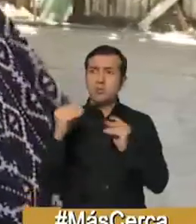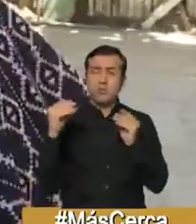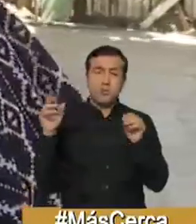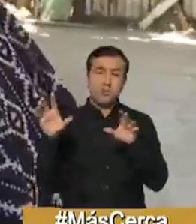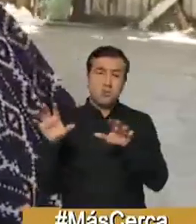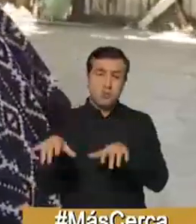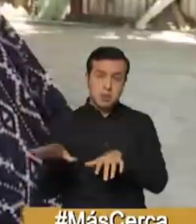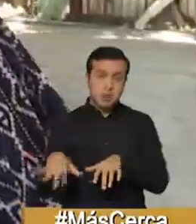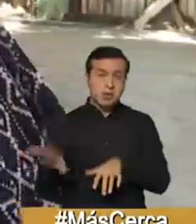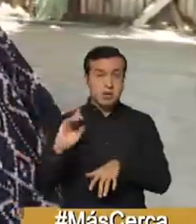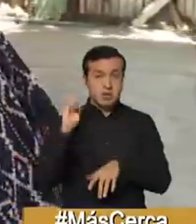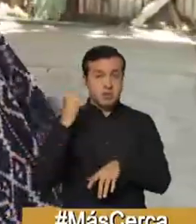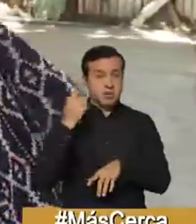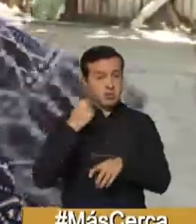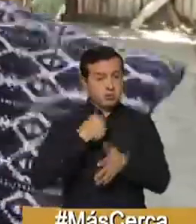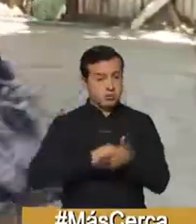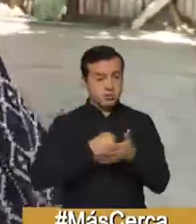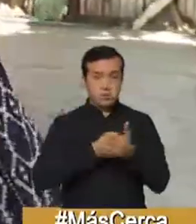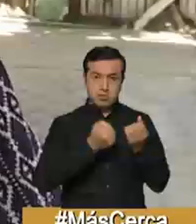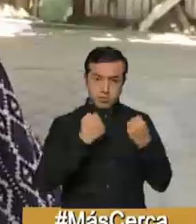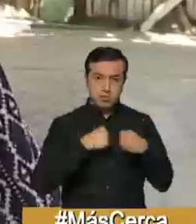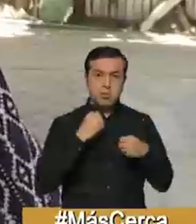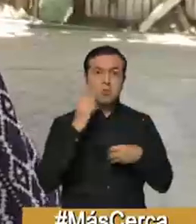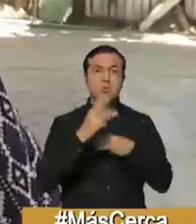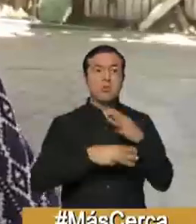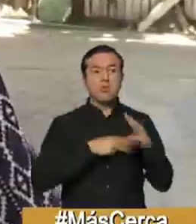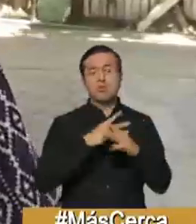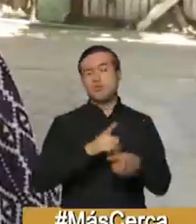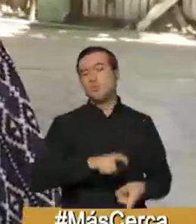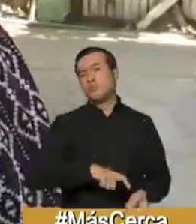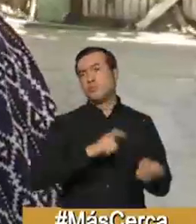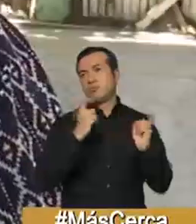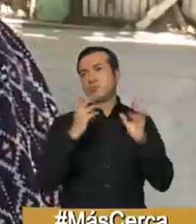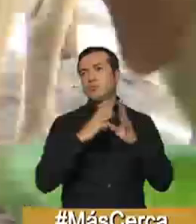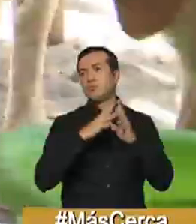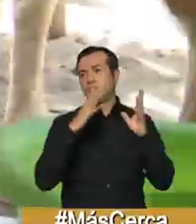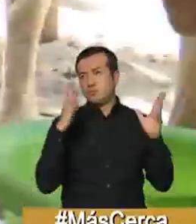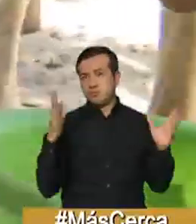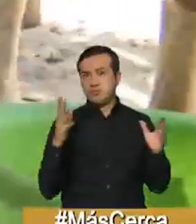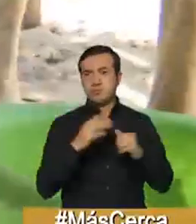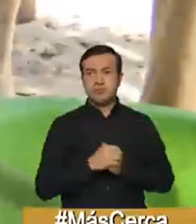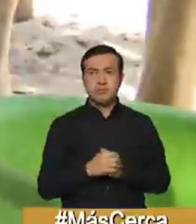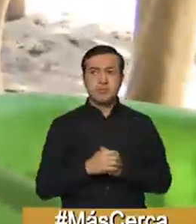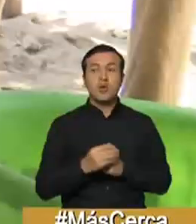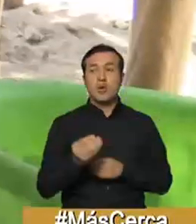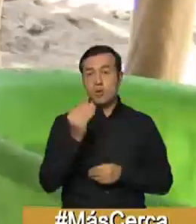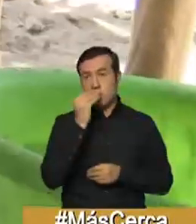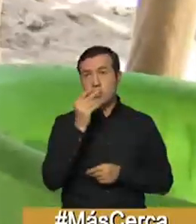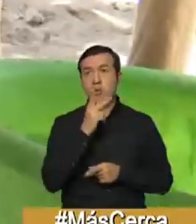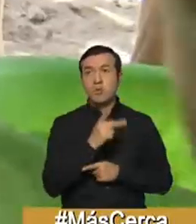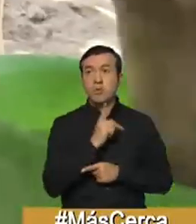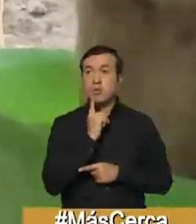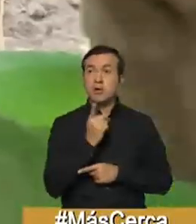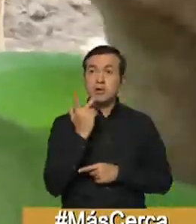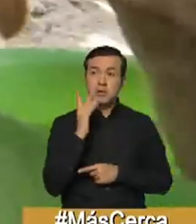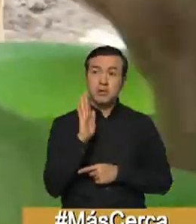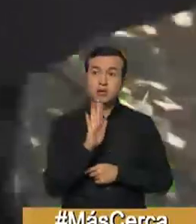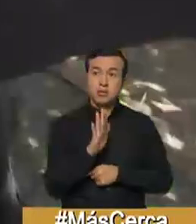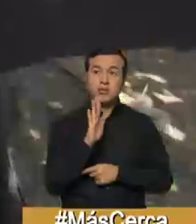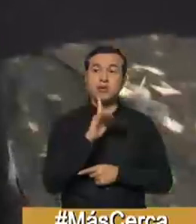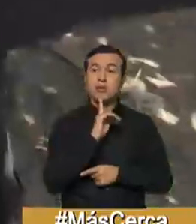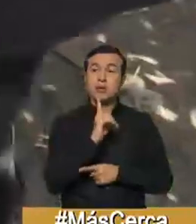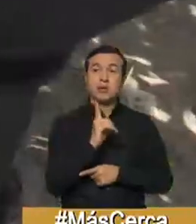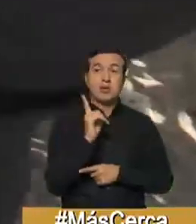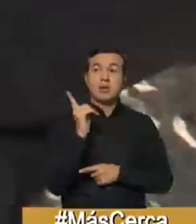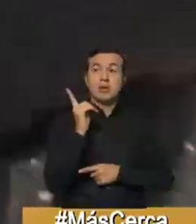saturados. Si uno pone de parte, este mundo cambiaría bastantísimo. Los alimentan y cuidan, a pesar de que confiesan